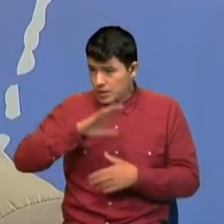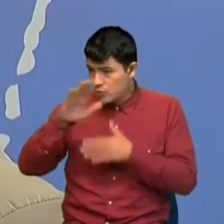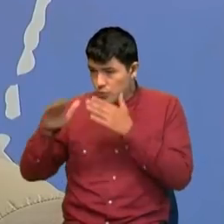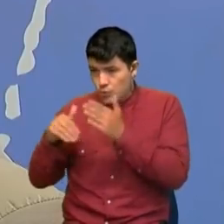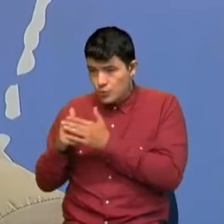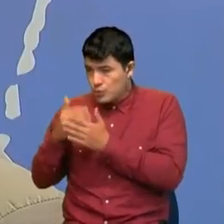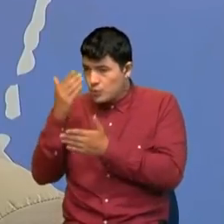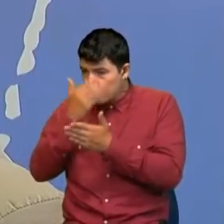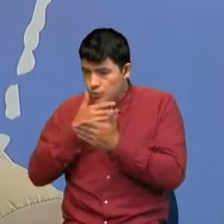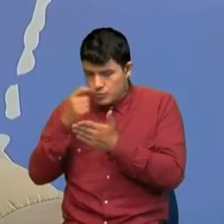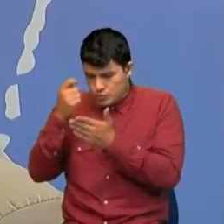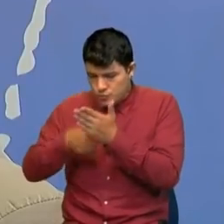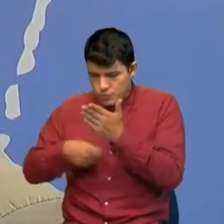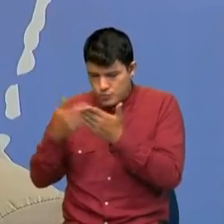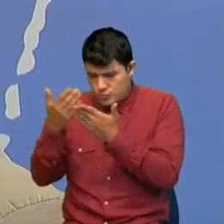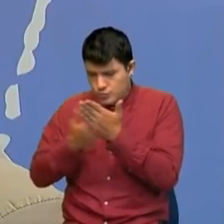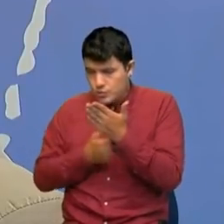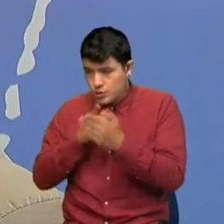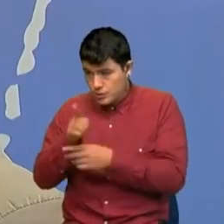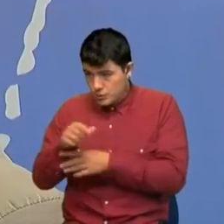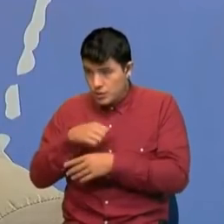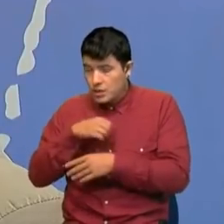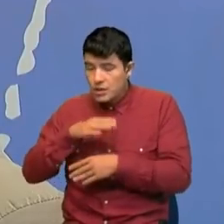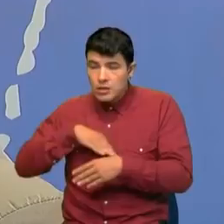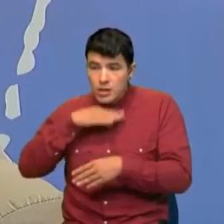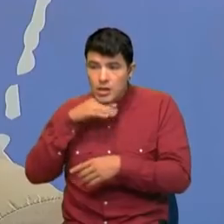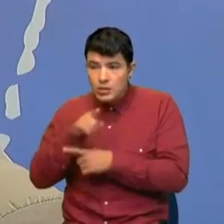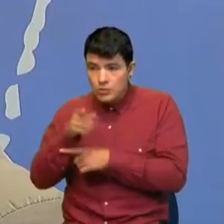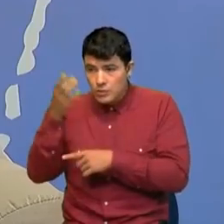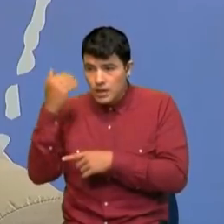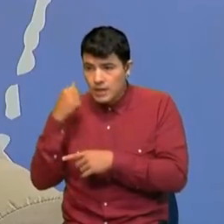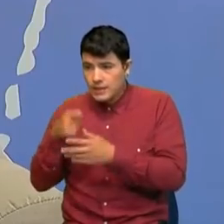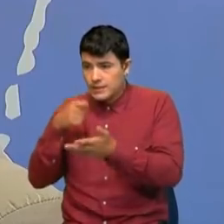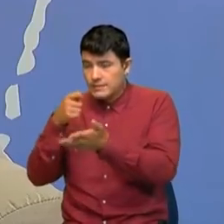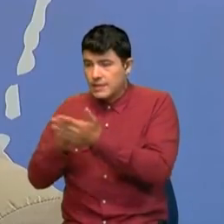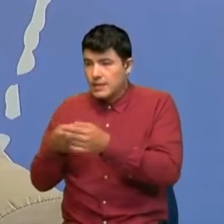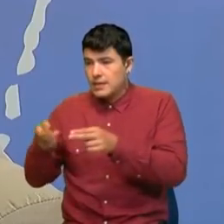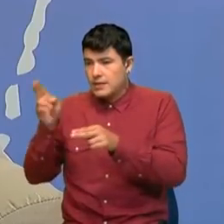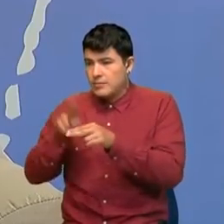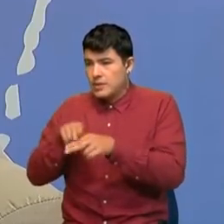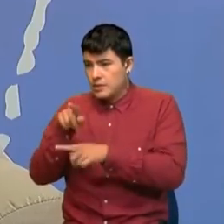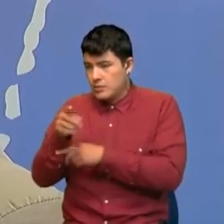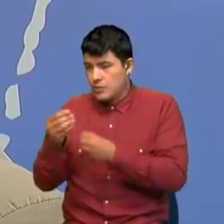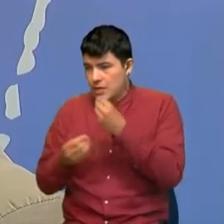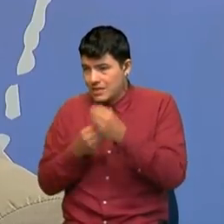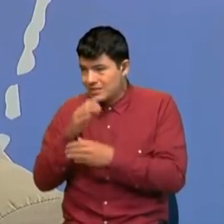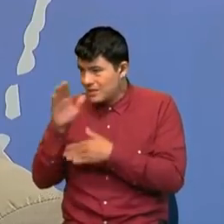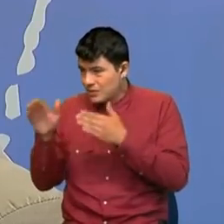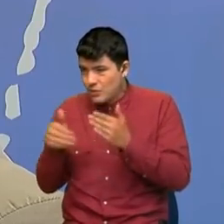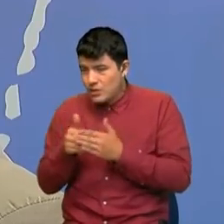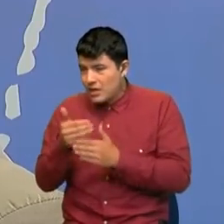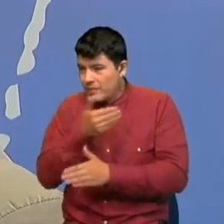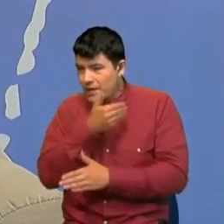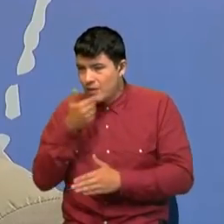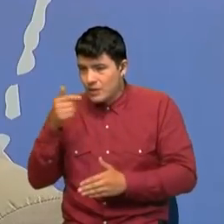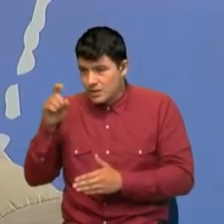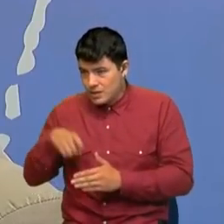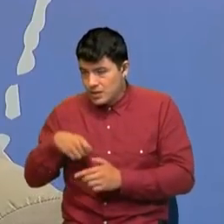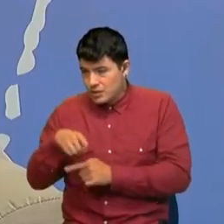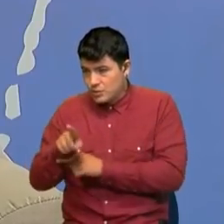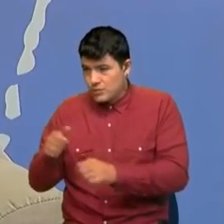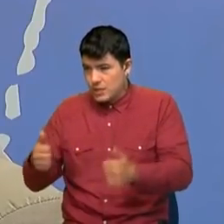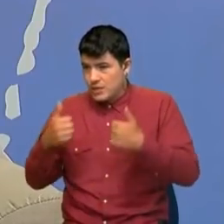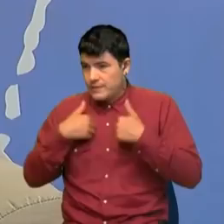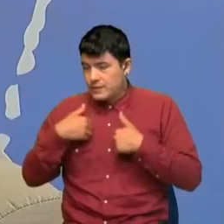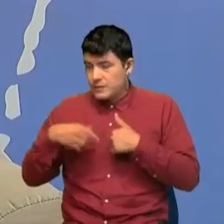tiene pruebas suficientes para demostrar que sí ha pagado los impuestos, que ha hecho las mejoras necesarias para el bienestar del